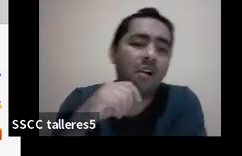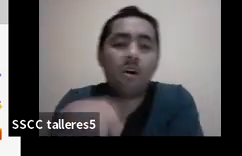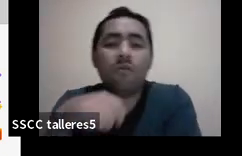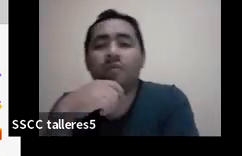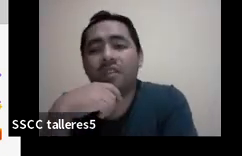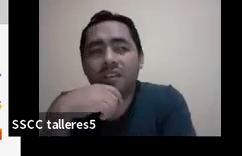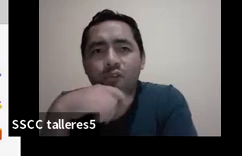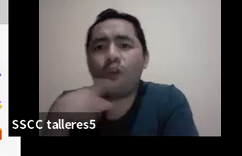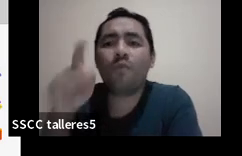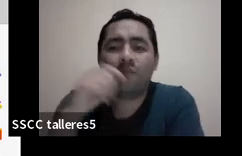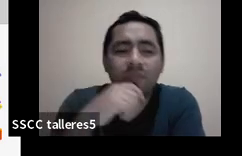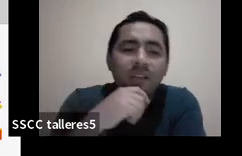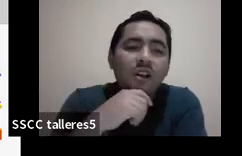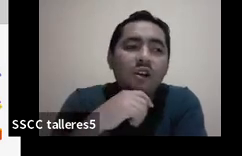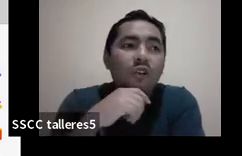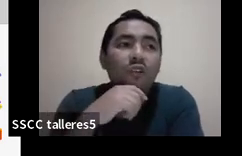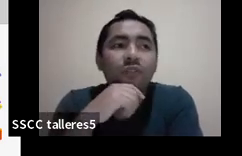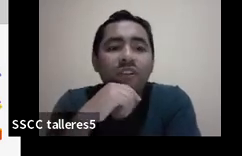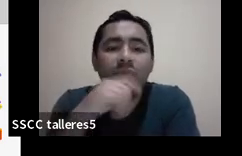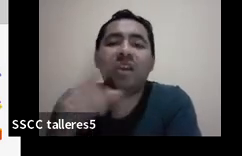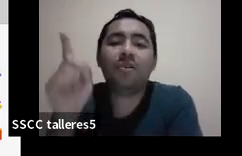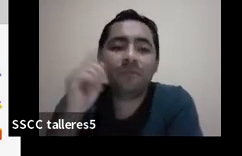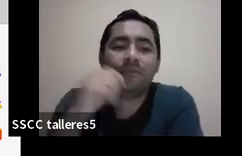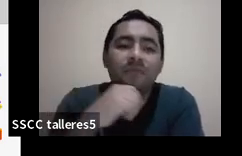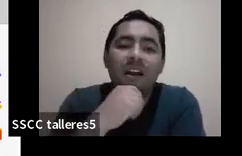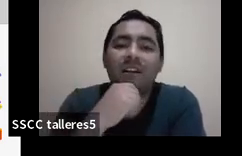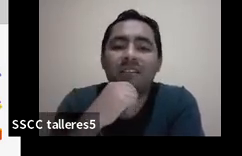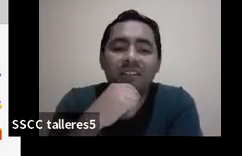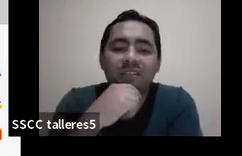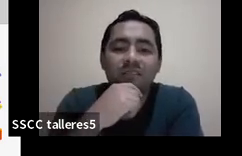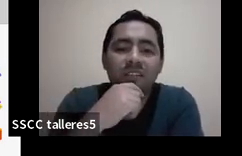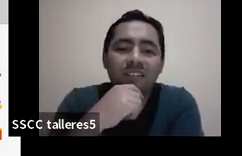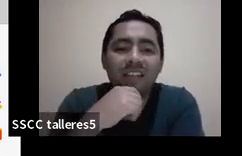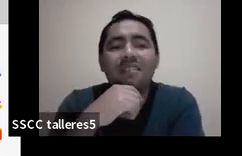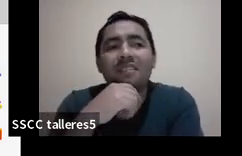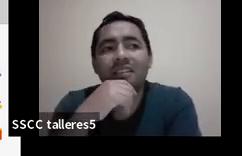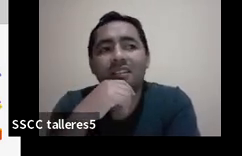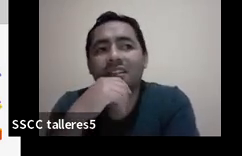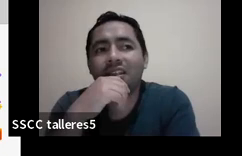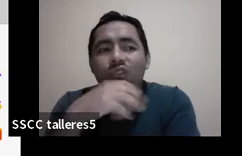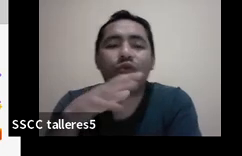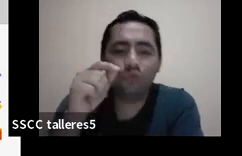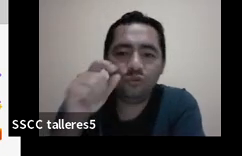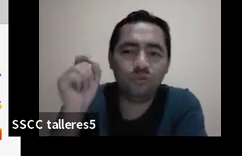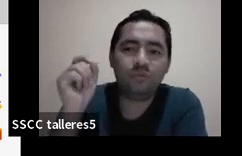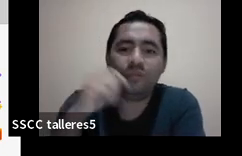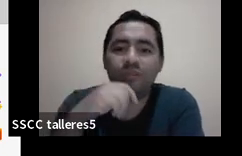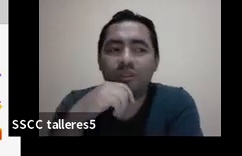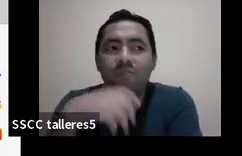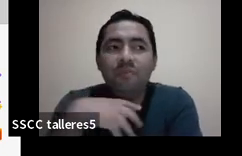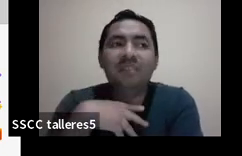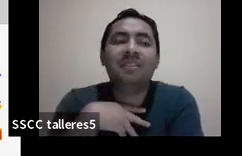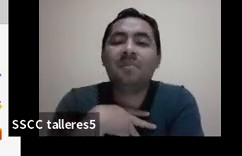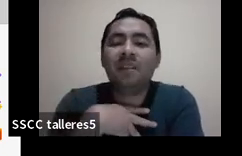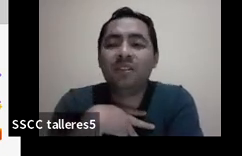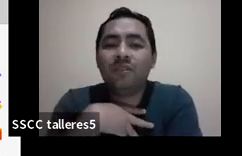Entonces, how es cómo, old es viejo, are es estás y you, tú, ¿no?